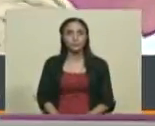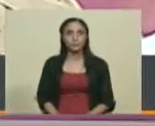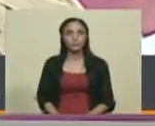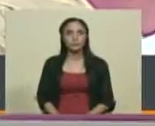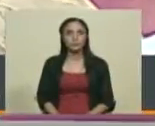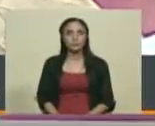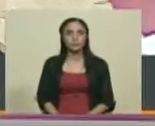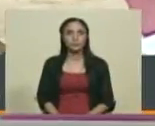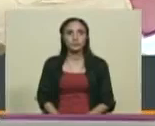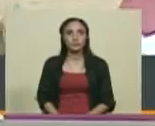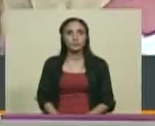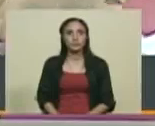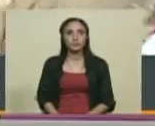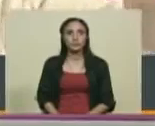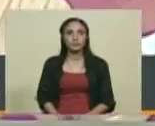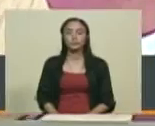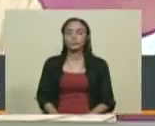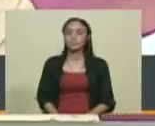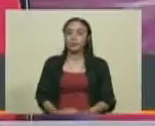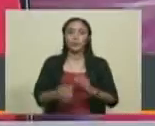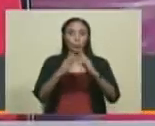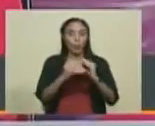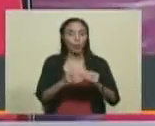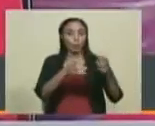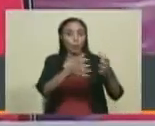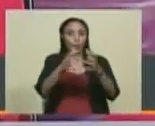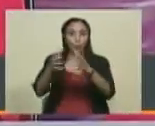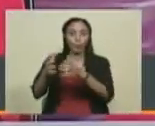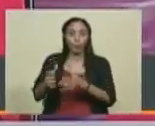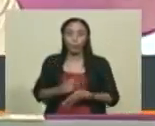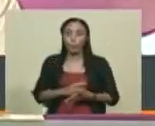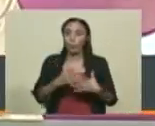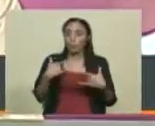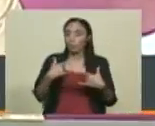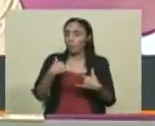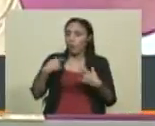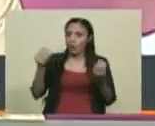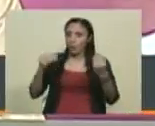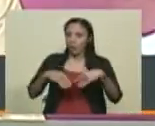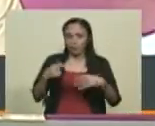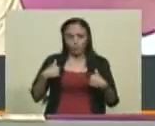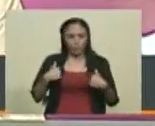y en todo el equipo que hay que ir formando junto a la clase obrera. Y estoy de acuerdo